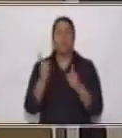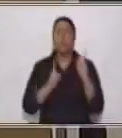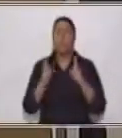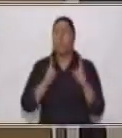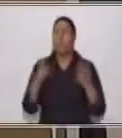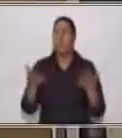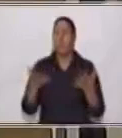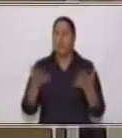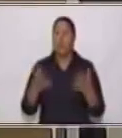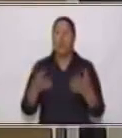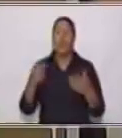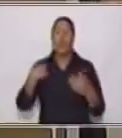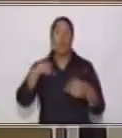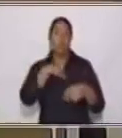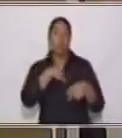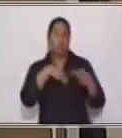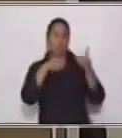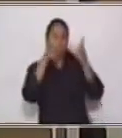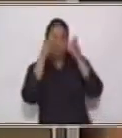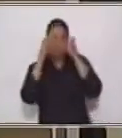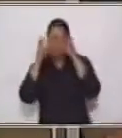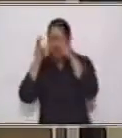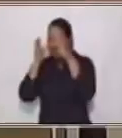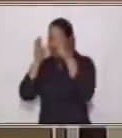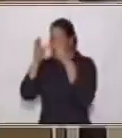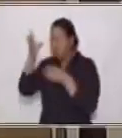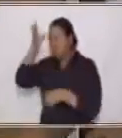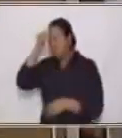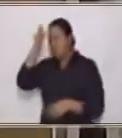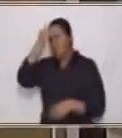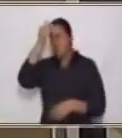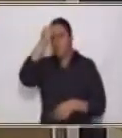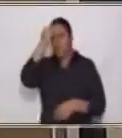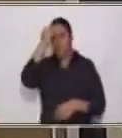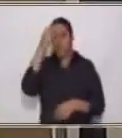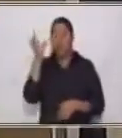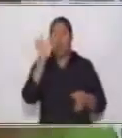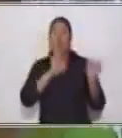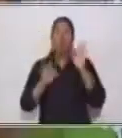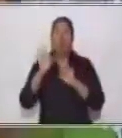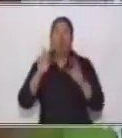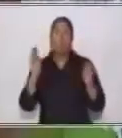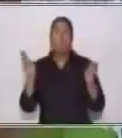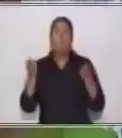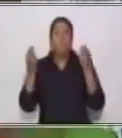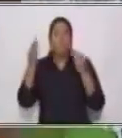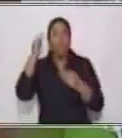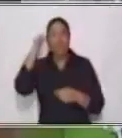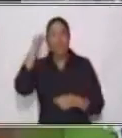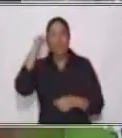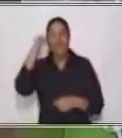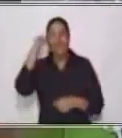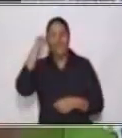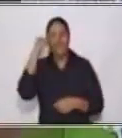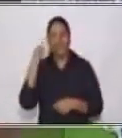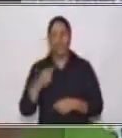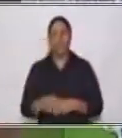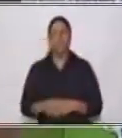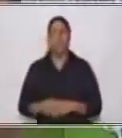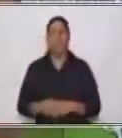a un estudio, o motivar al pensamiento, si lo estamos aplicando al discurso. Un aprendizaje, por ejemplo,